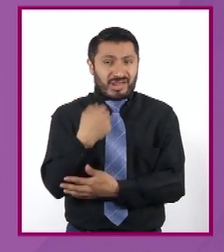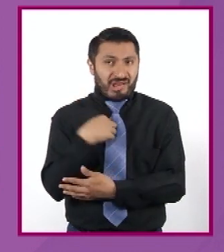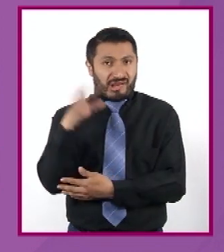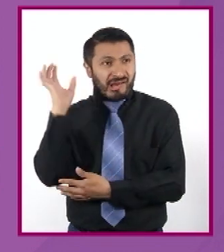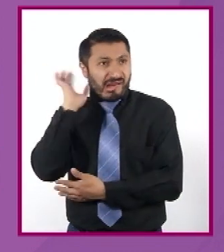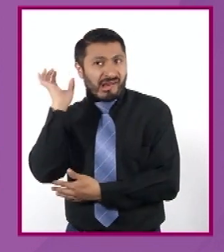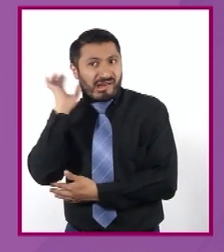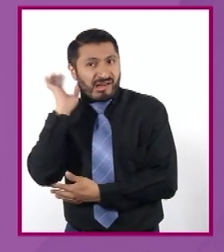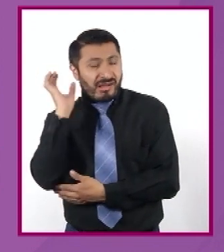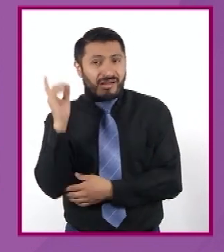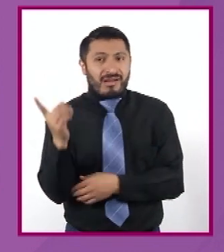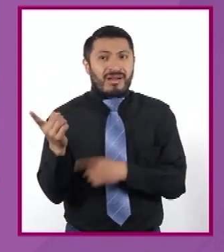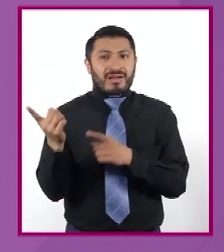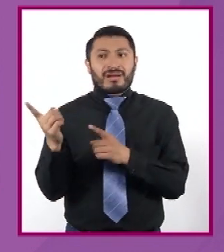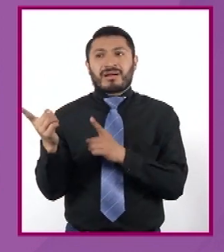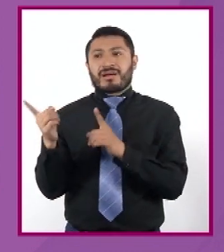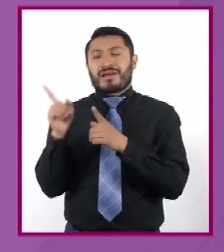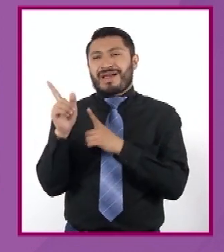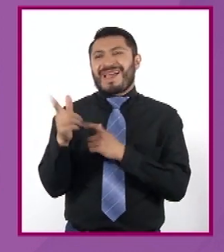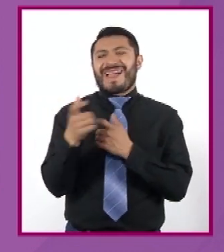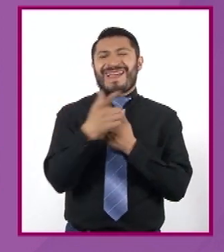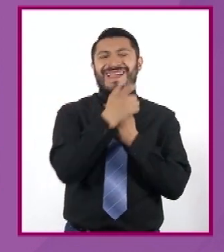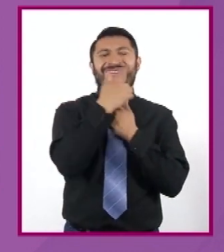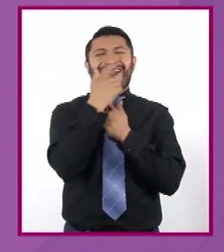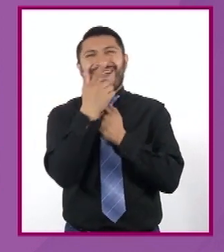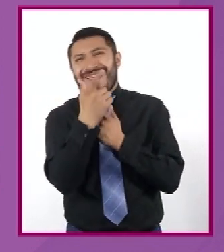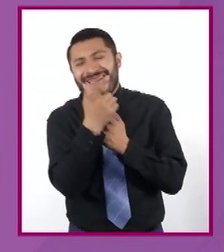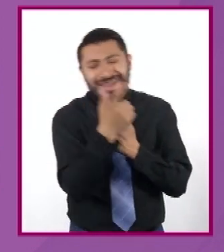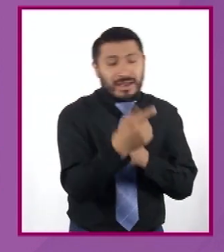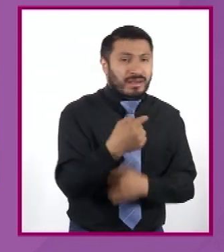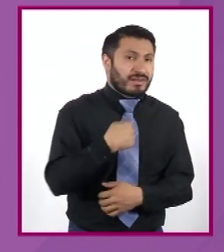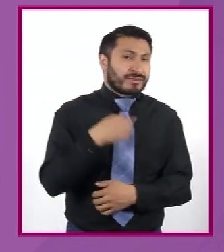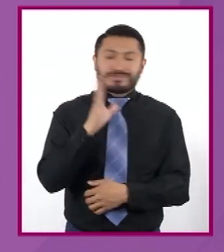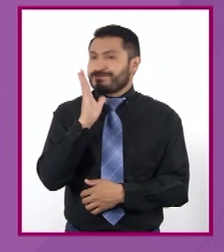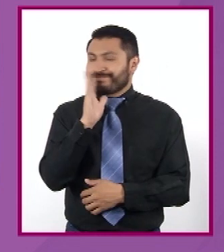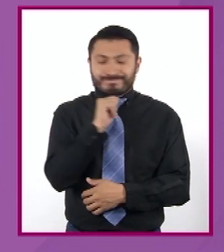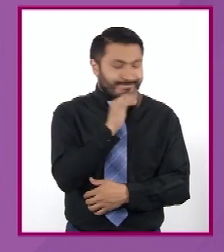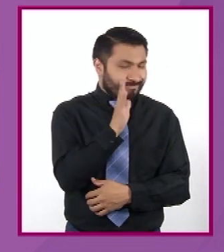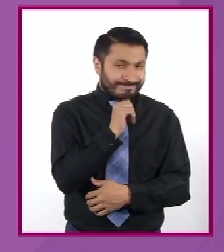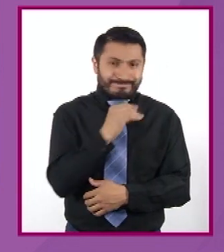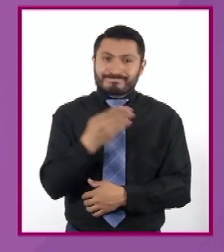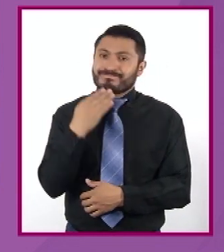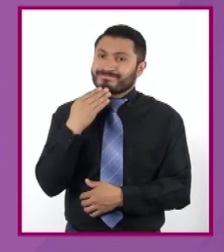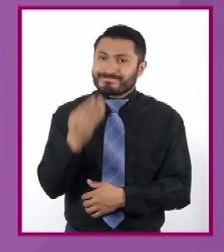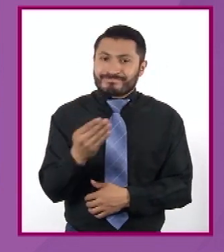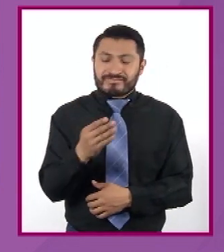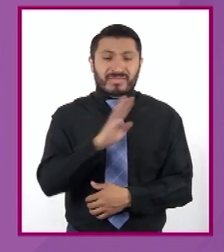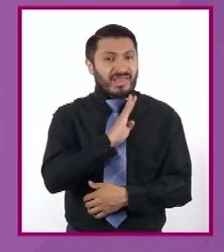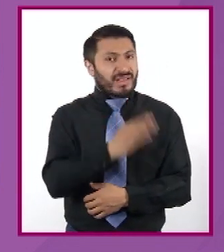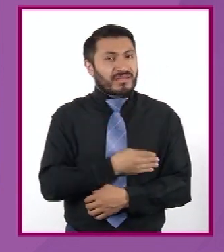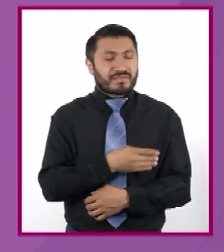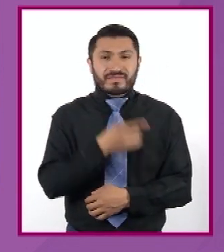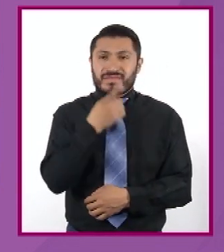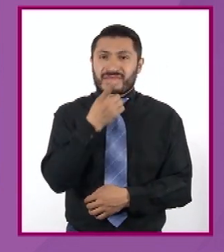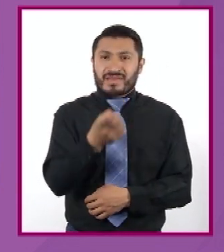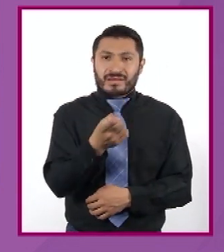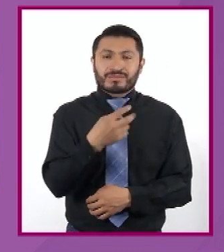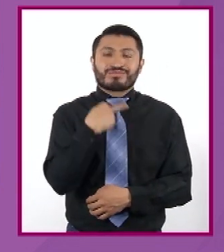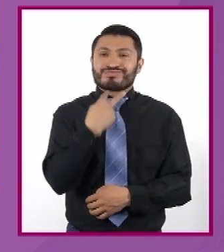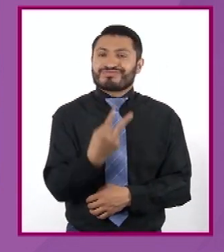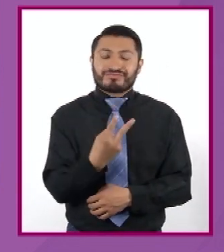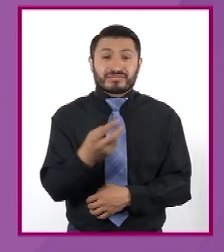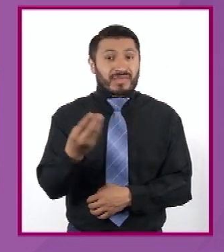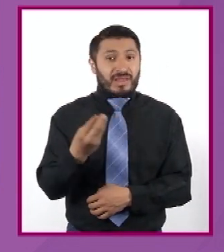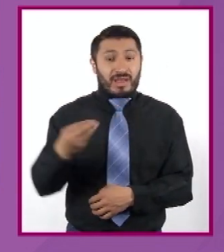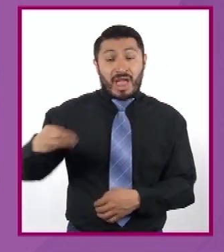que se ríen porque no puedo pronunciar bien el español. No es